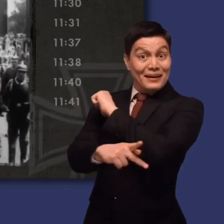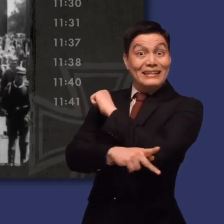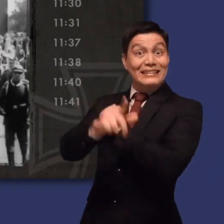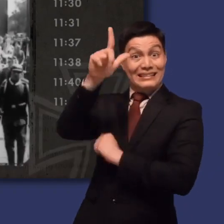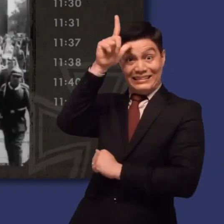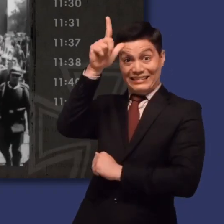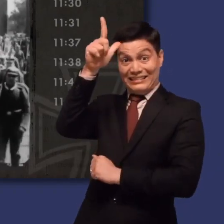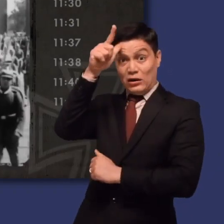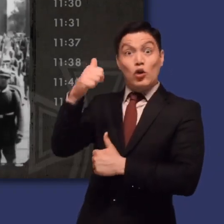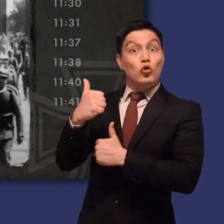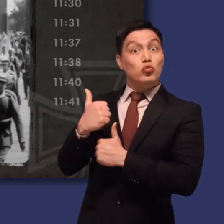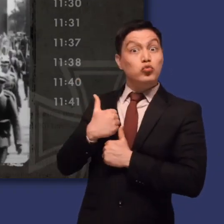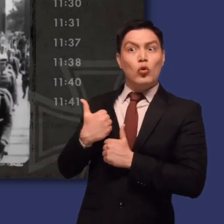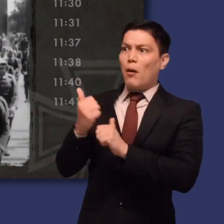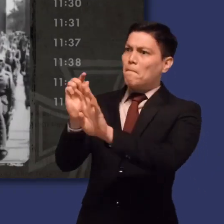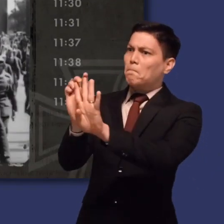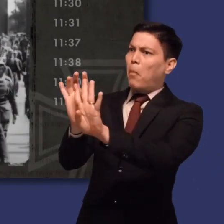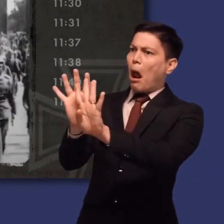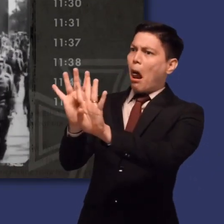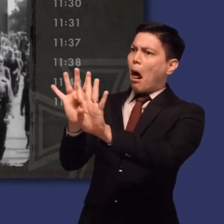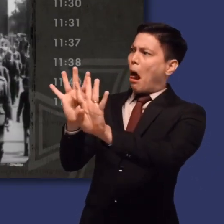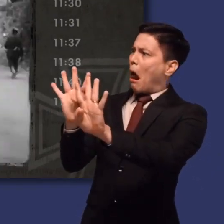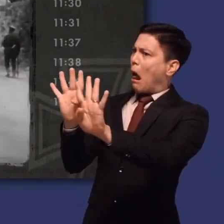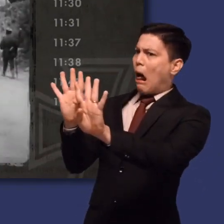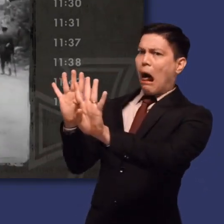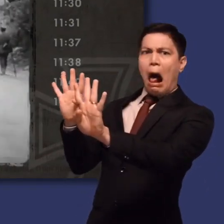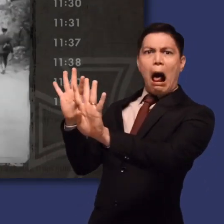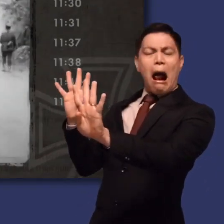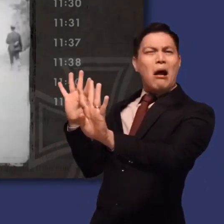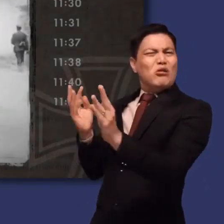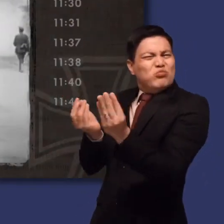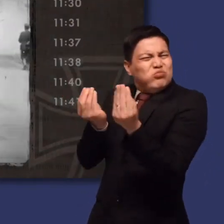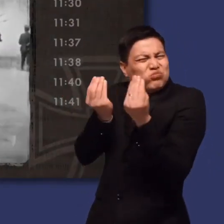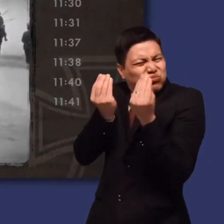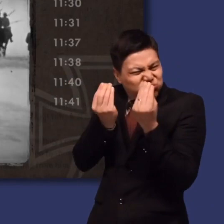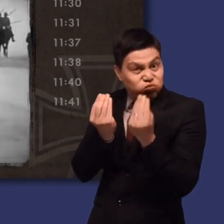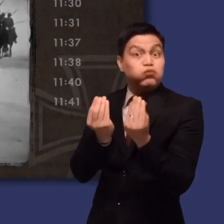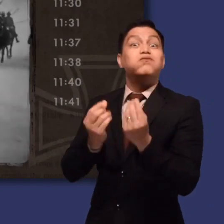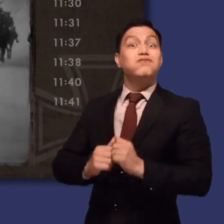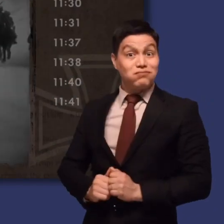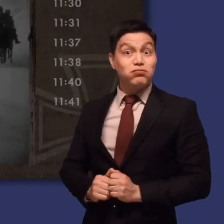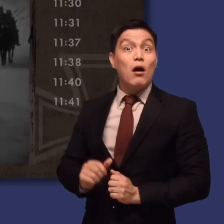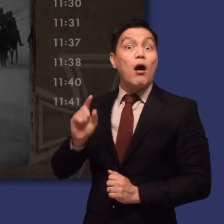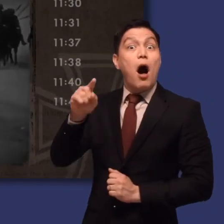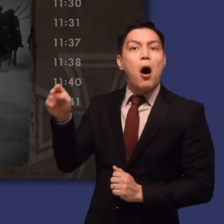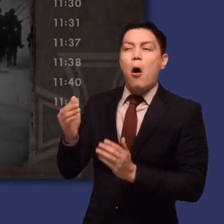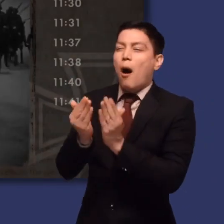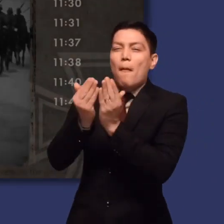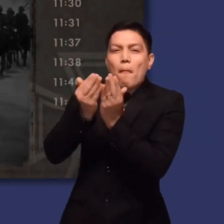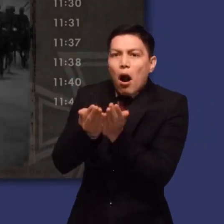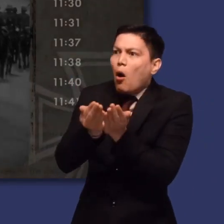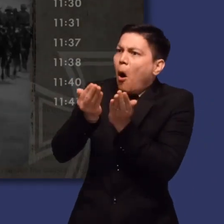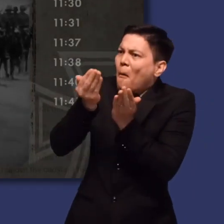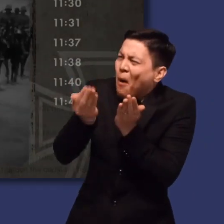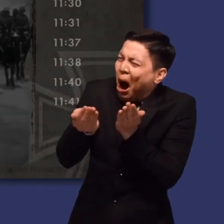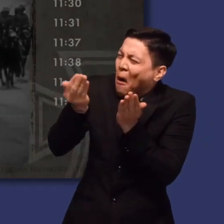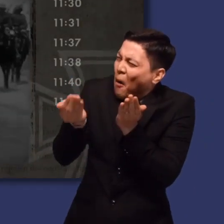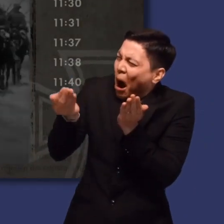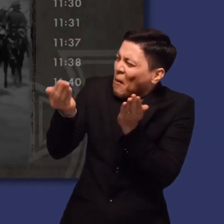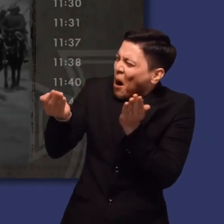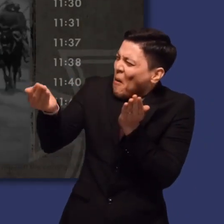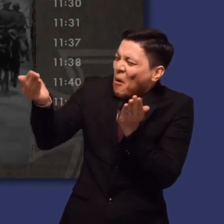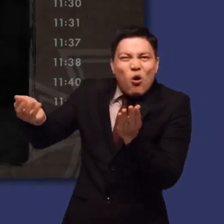A finales del siglo XIX, el imperio alemán se convirtió en el rey del norte. Alemania reunió fuerzas y valor para ir